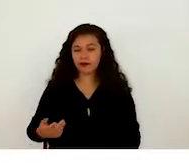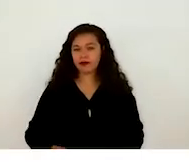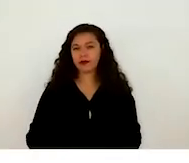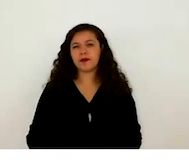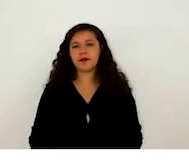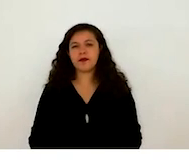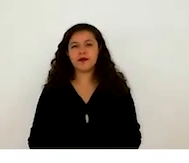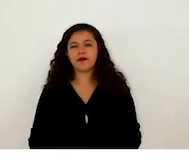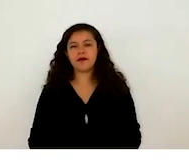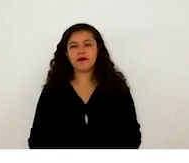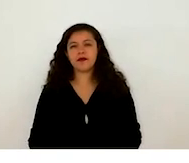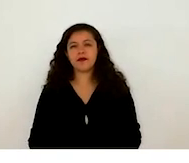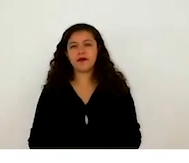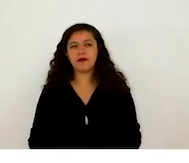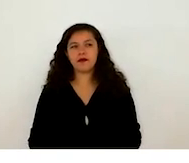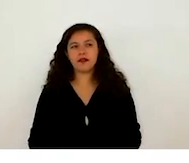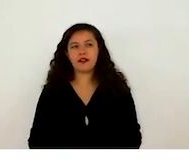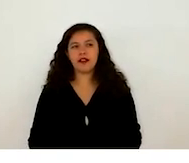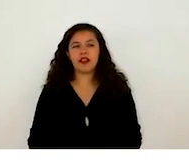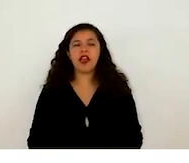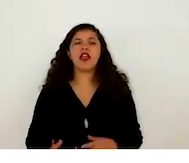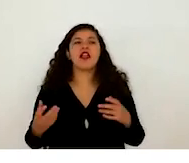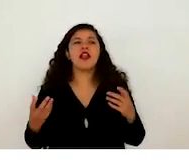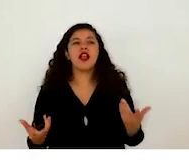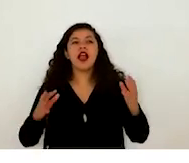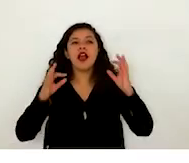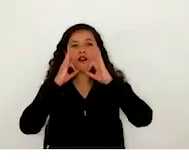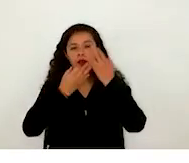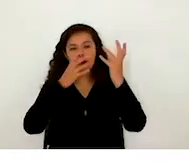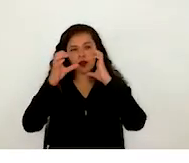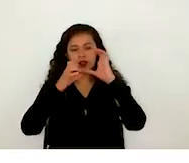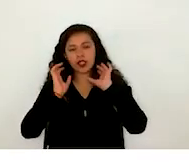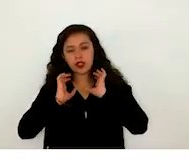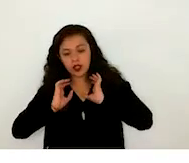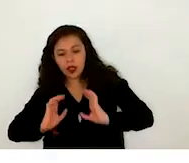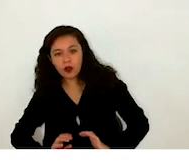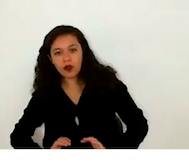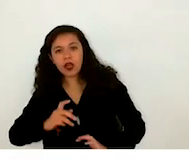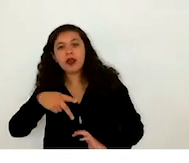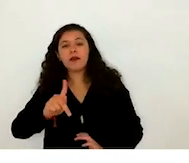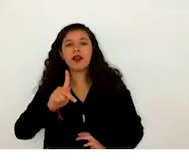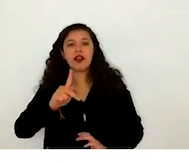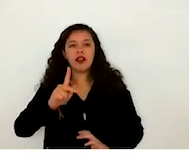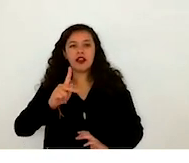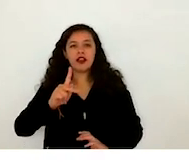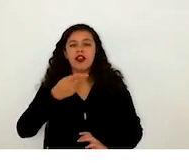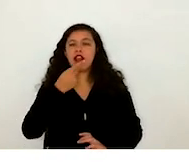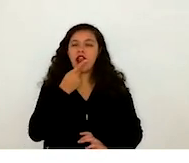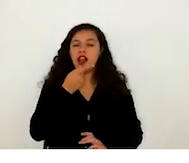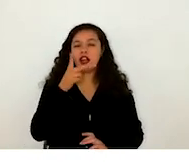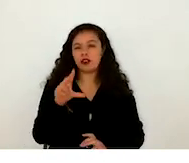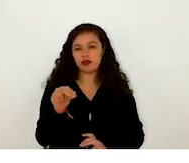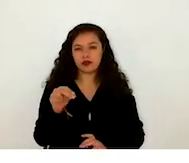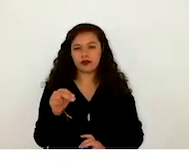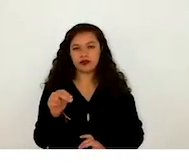vean como hay ese lenguaje no verbal sí pero es corporal el momento de ajustar mirad el